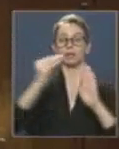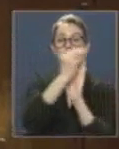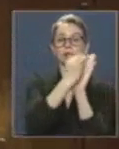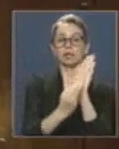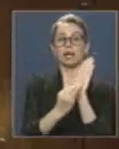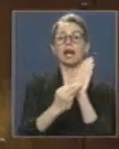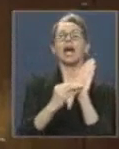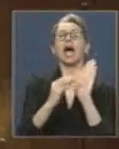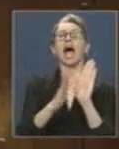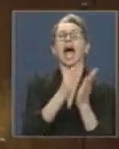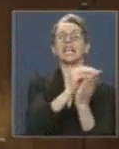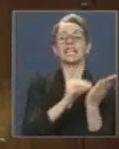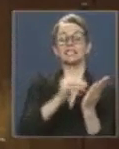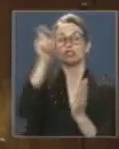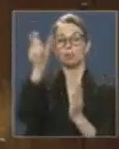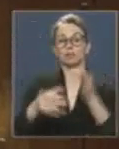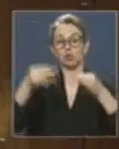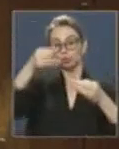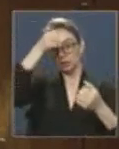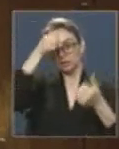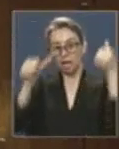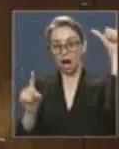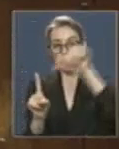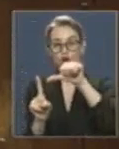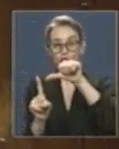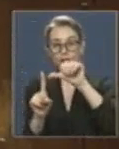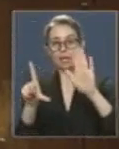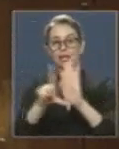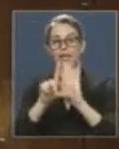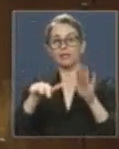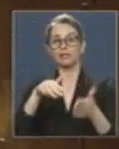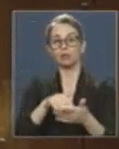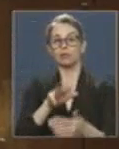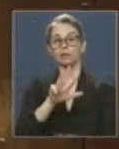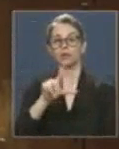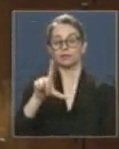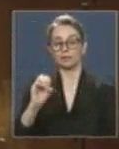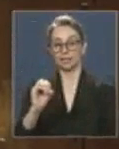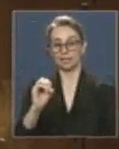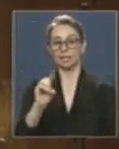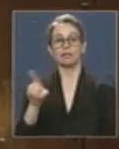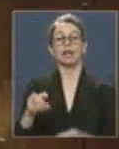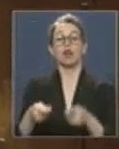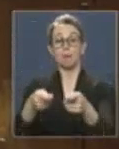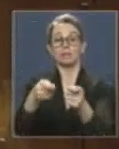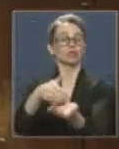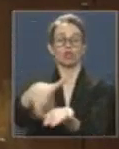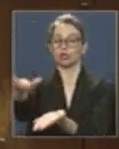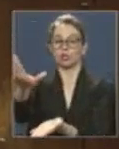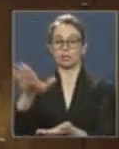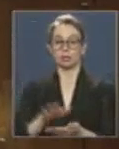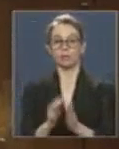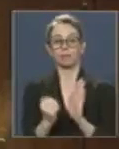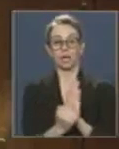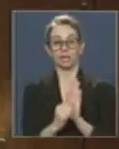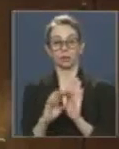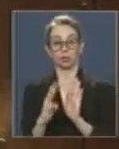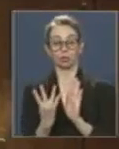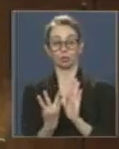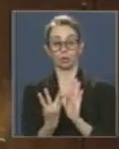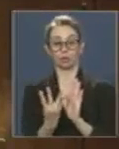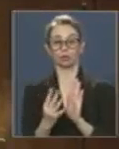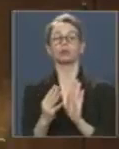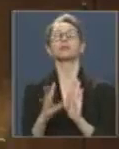registro de condenados de que trata el artículo 17 de la Ley 19.970. Esto fue rechazado. Su artículo cuarto,